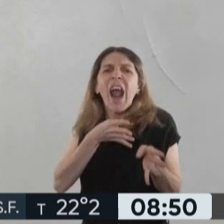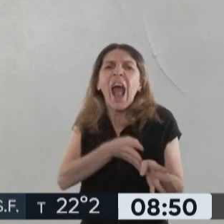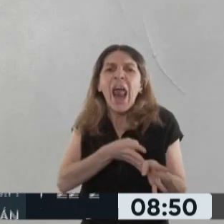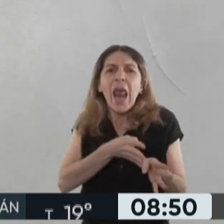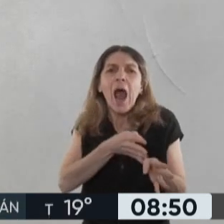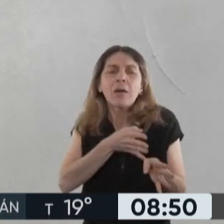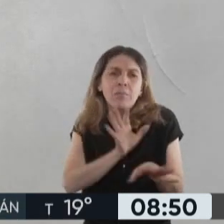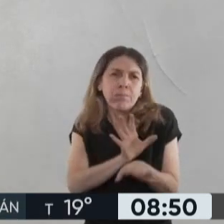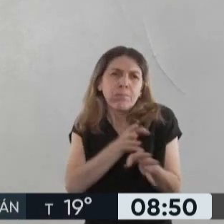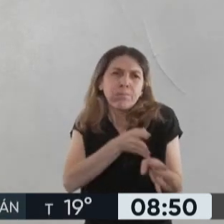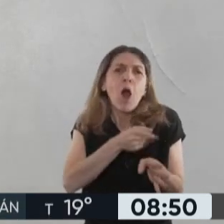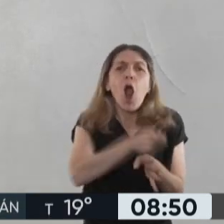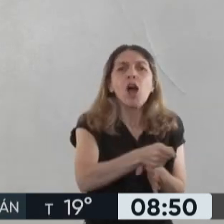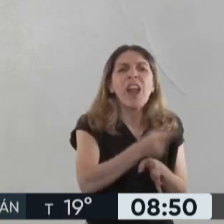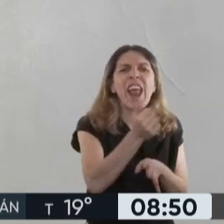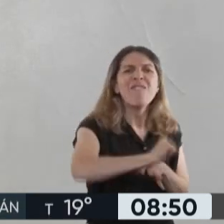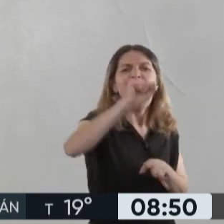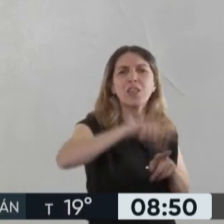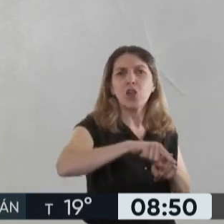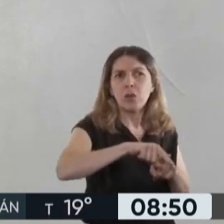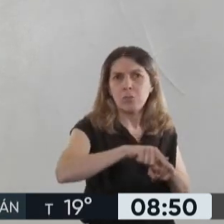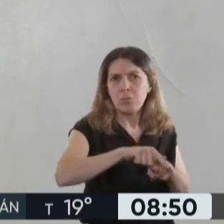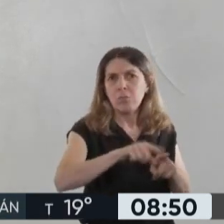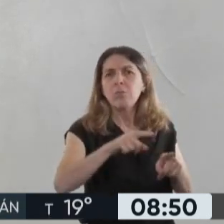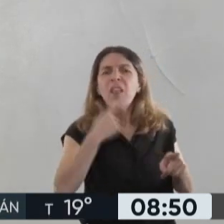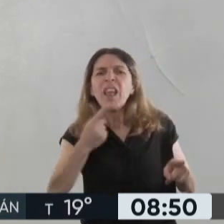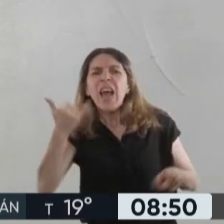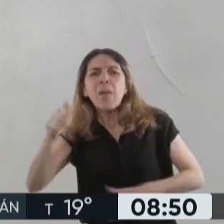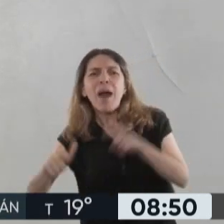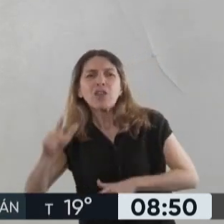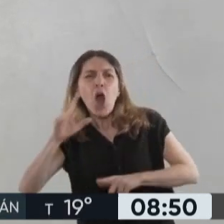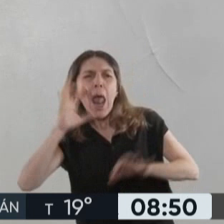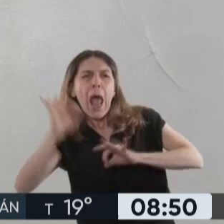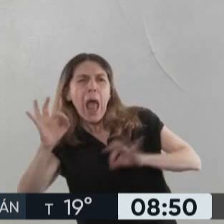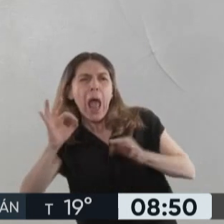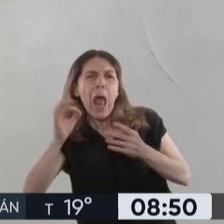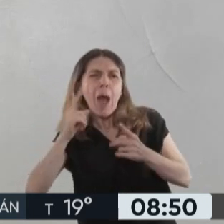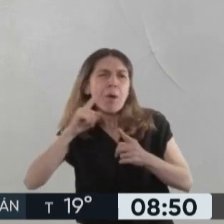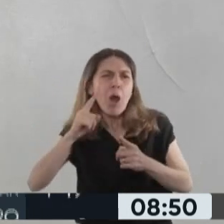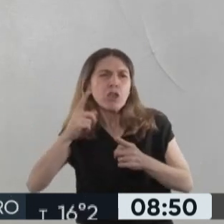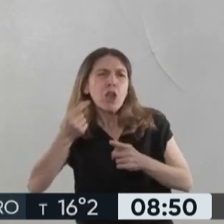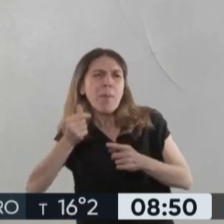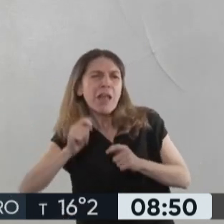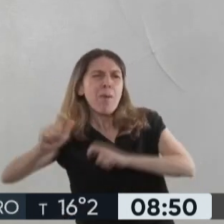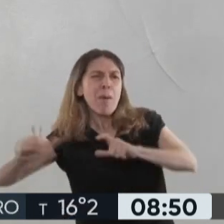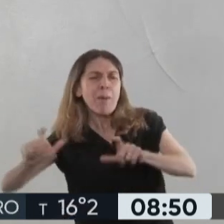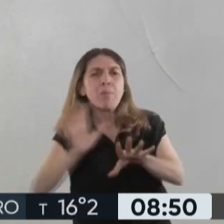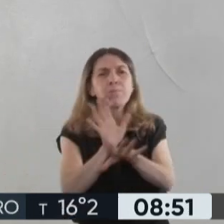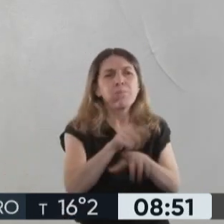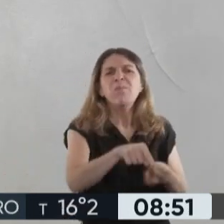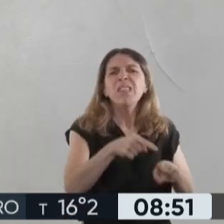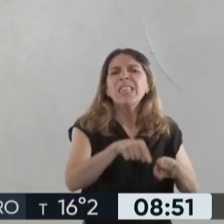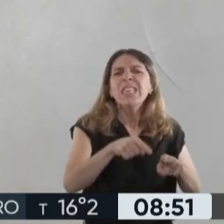hizo puntualmente una alusión a la especulación. ¿Cuánto en el aumento de precios está vinculado al contexto